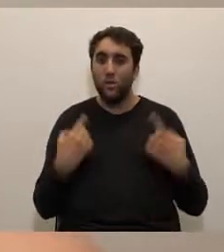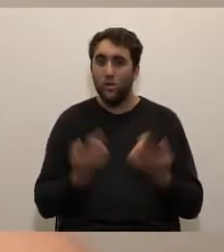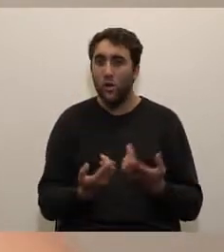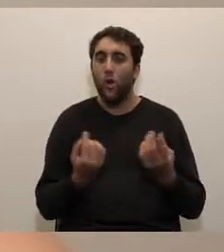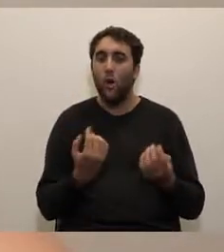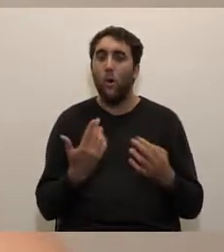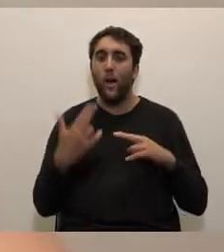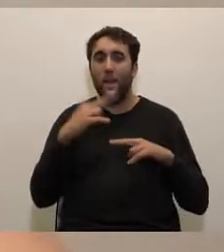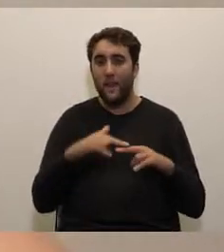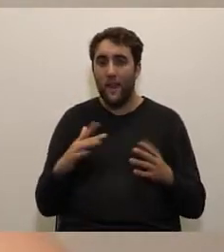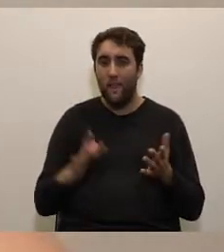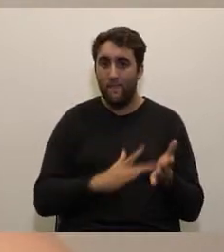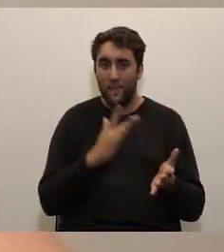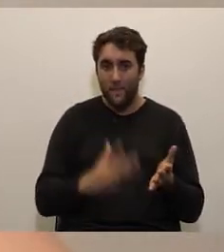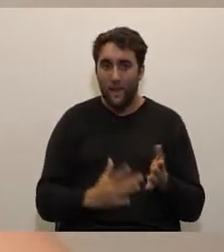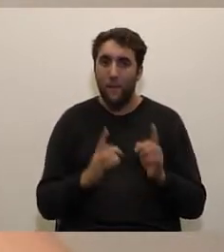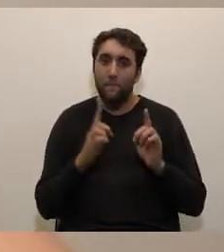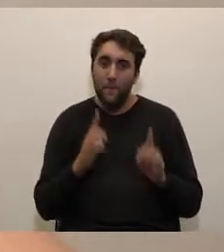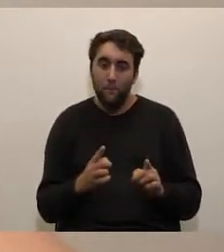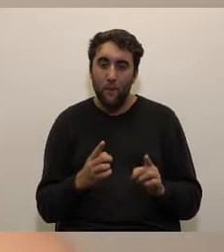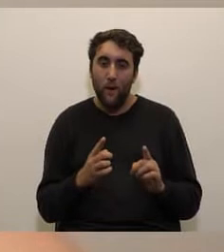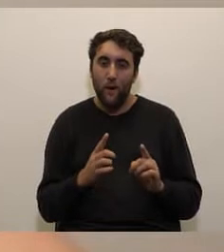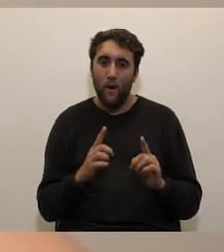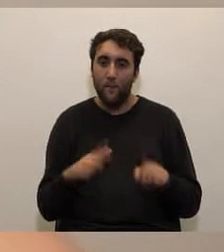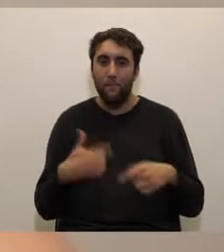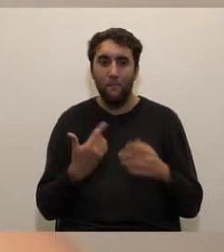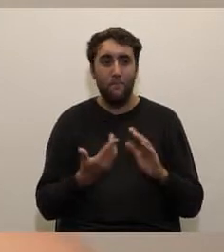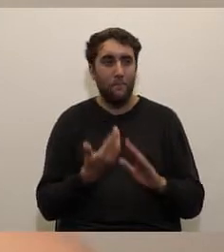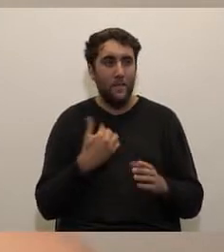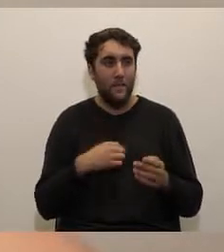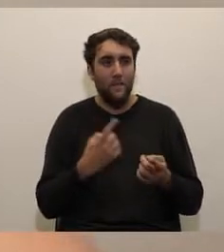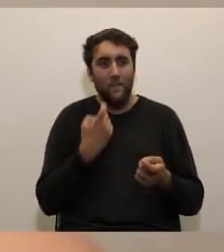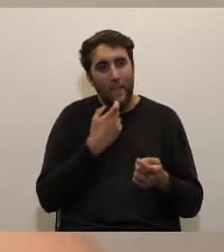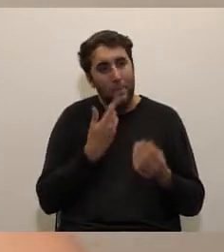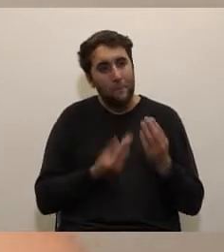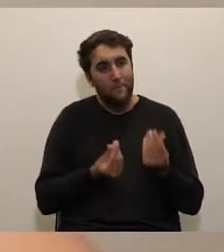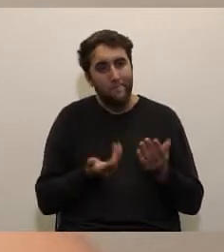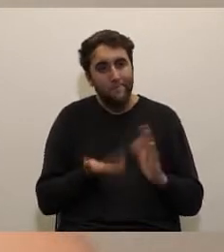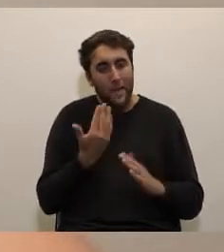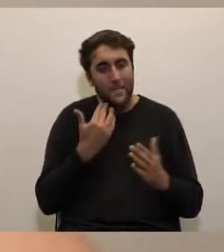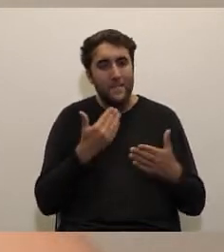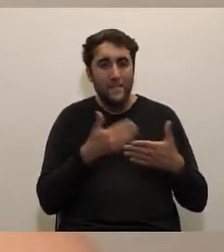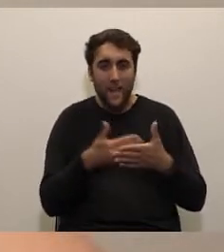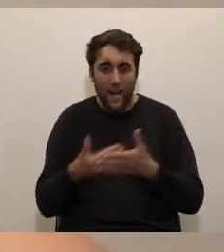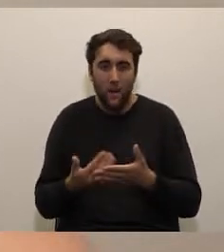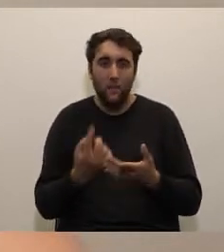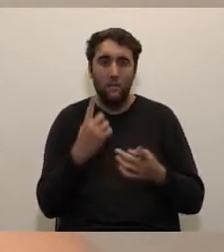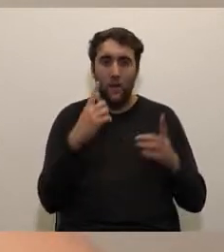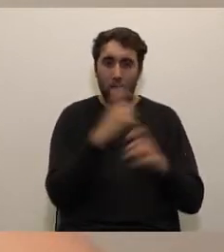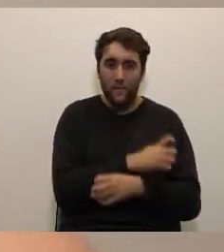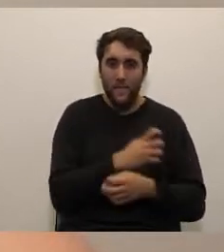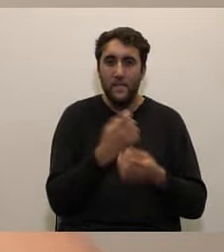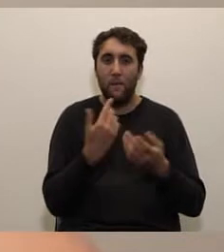espacio digital suele ser menos cercano para conversar algunos temas, o puede costar más, o puede generar como